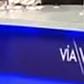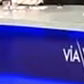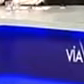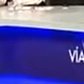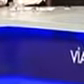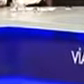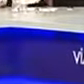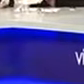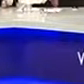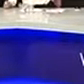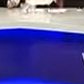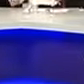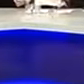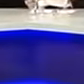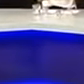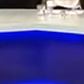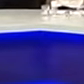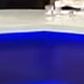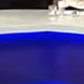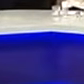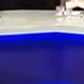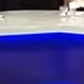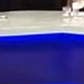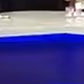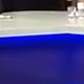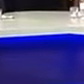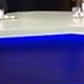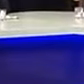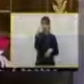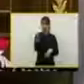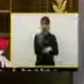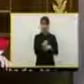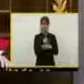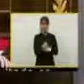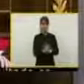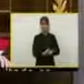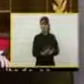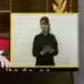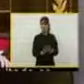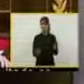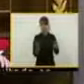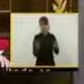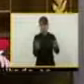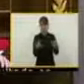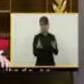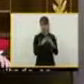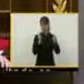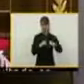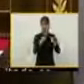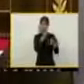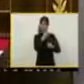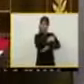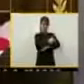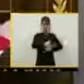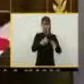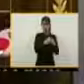la diputada de Coalición Canaria? ¿Ese voto va a seguir siendo abstención, positivo, negativo? Después me dices, efectivamente, ¿de dónde viene esa profunda preocupación que te genera? Es que